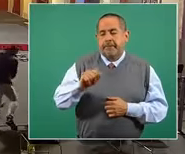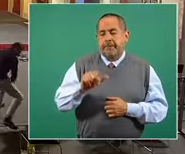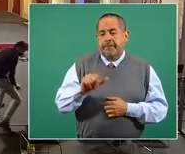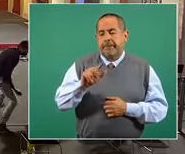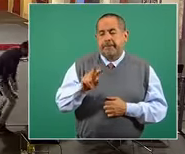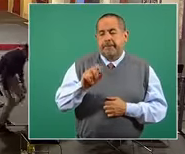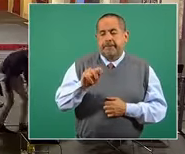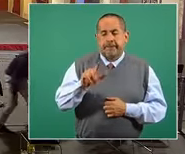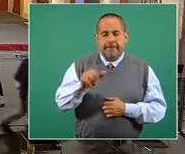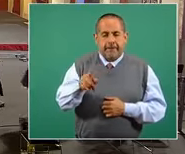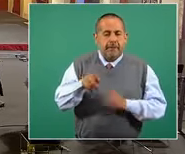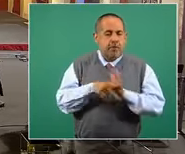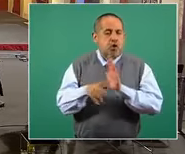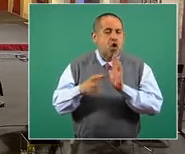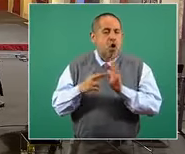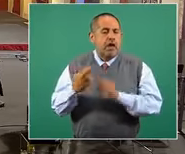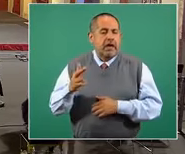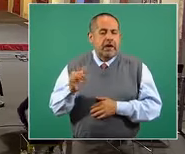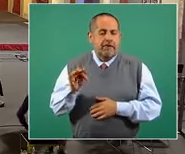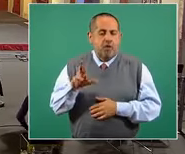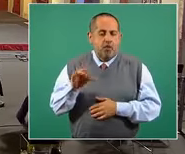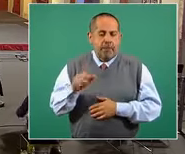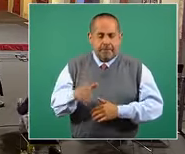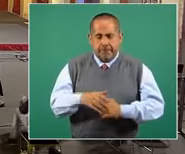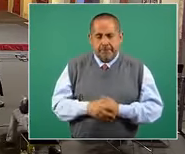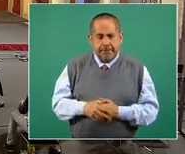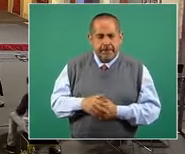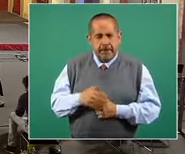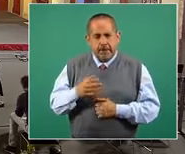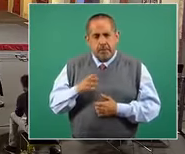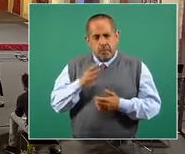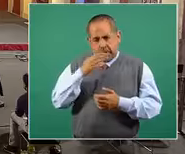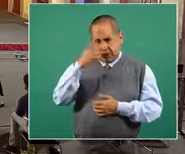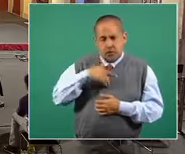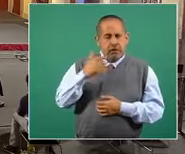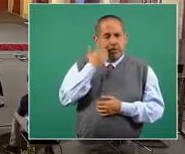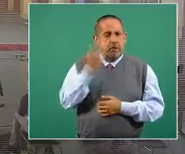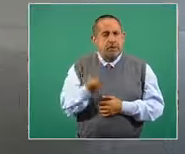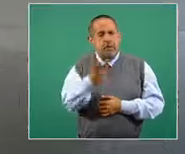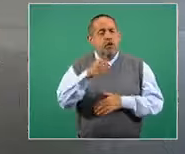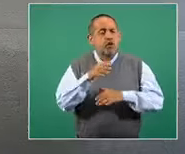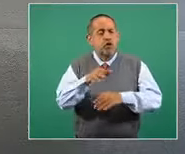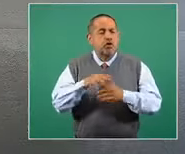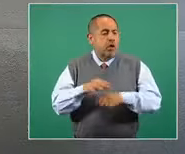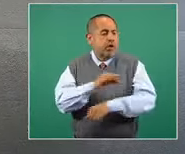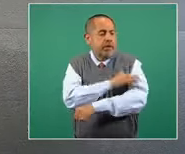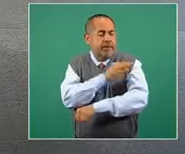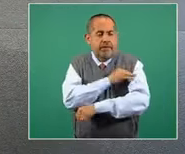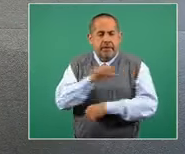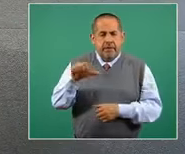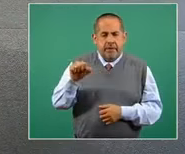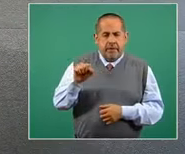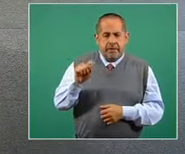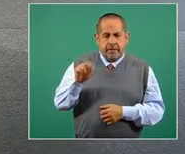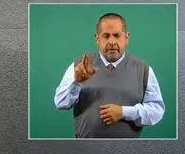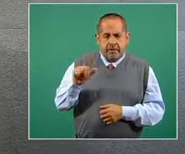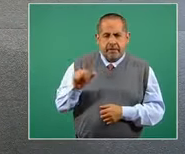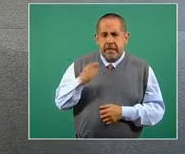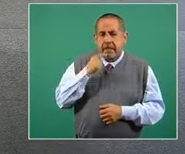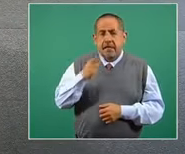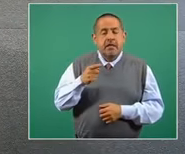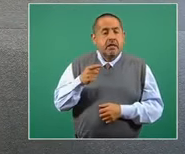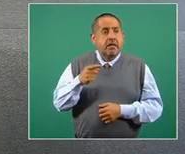Reforma. Gracias, buenas noches. Quiero preguntarle, doctor, sobre la vacuna de Astra. Comentaba que